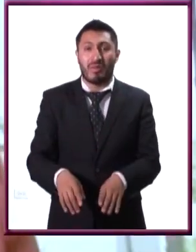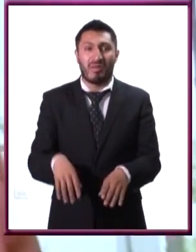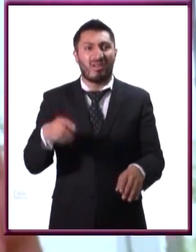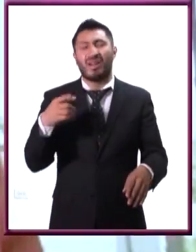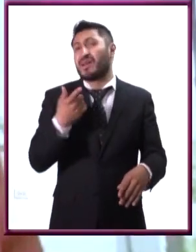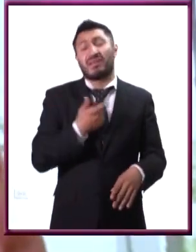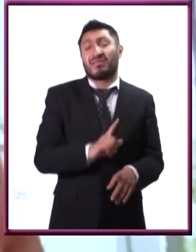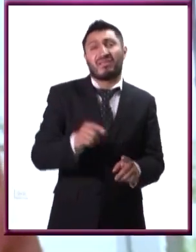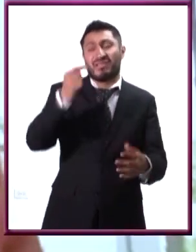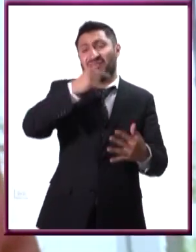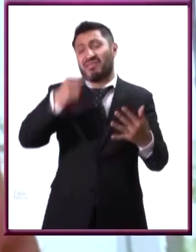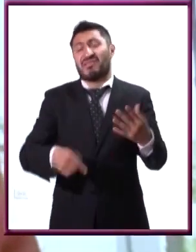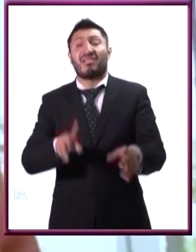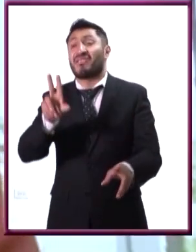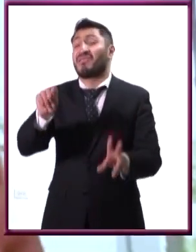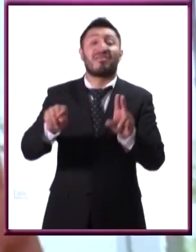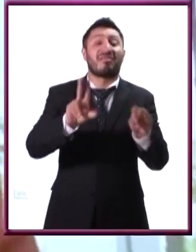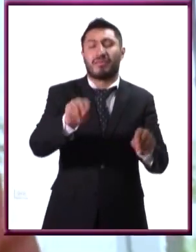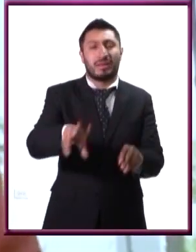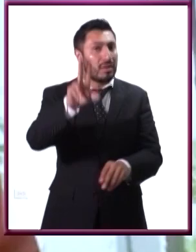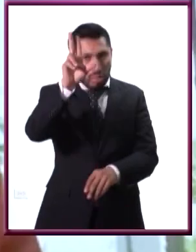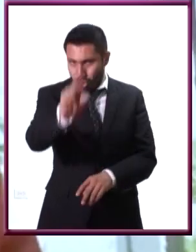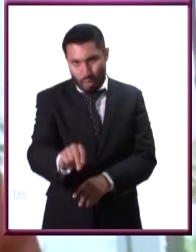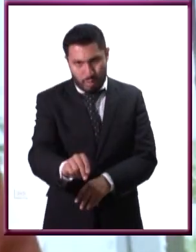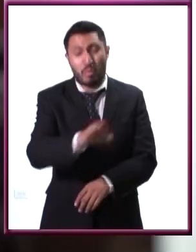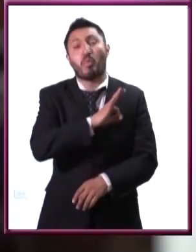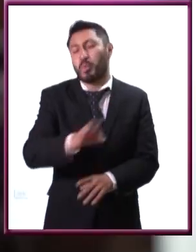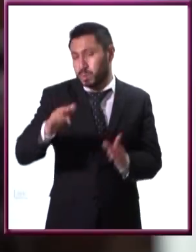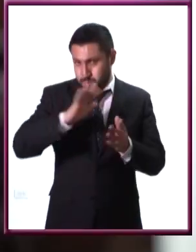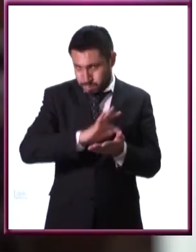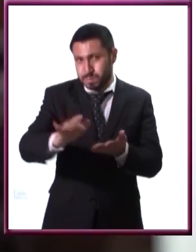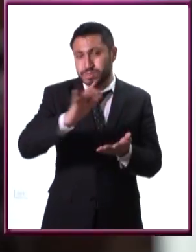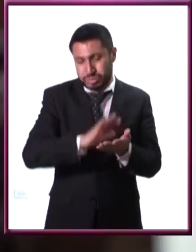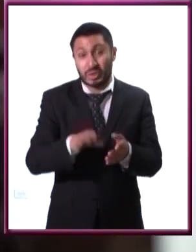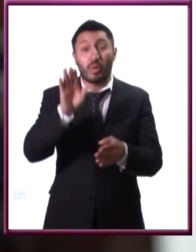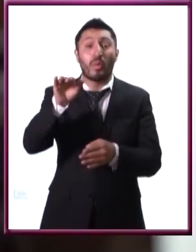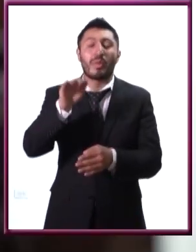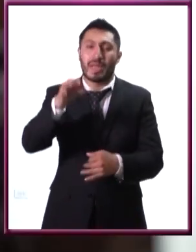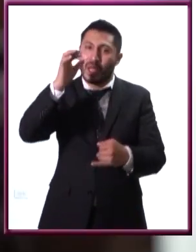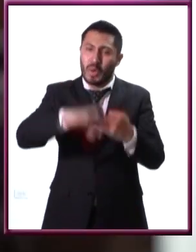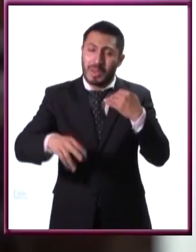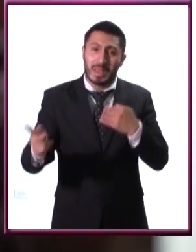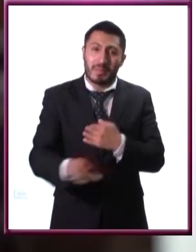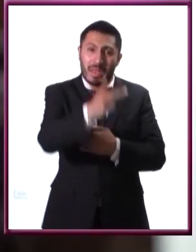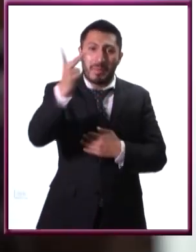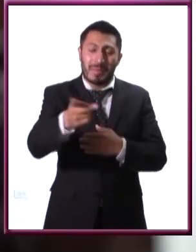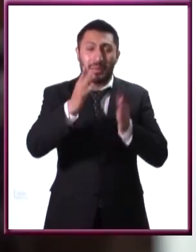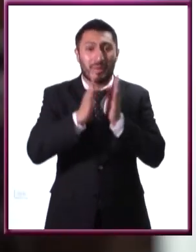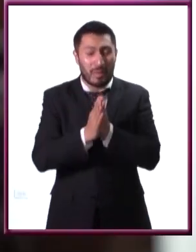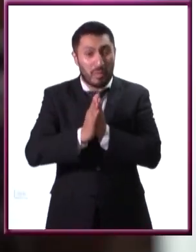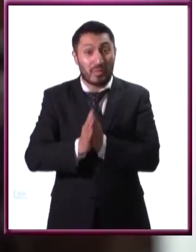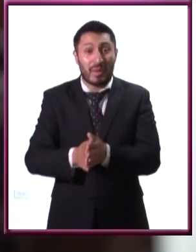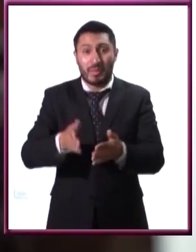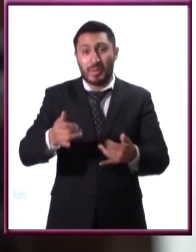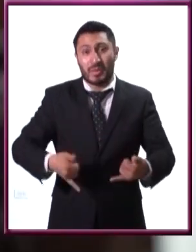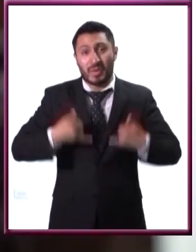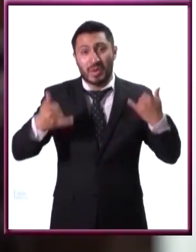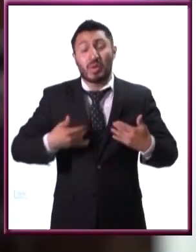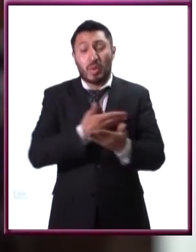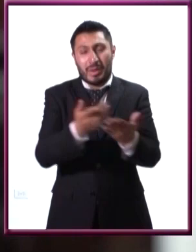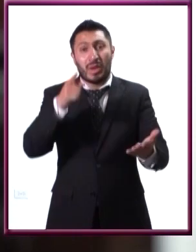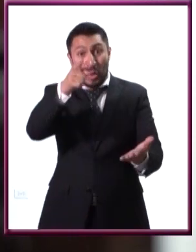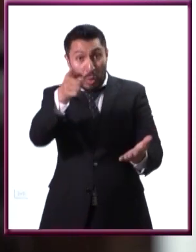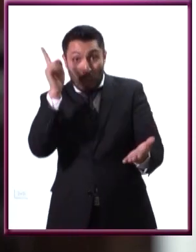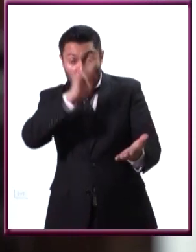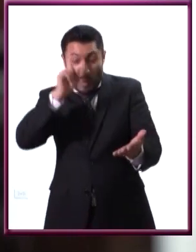no leer, eso sí es clarísimo, sí podemos leer. Isaí, y para finalizar, ¿podrías darle a nuestros jóvenes